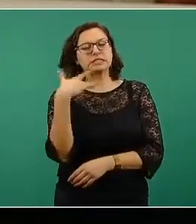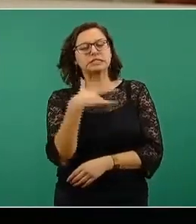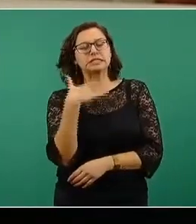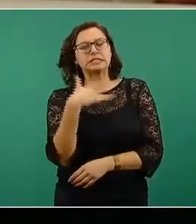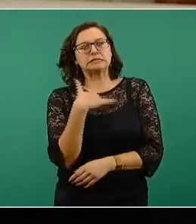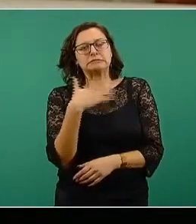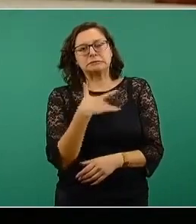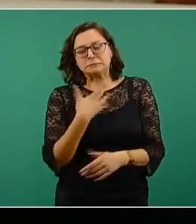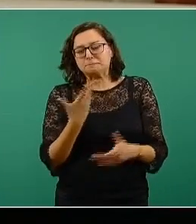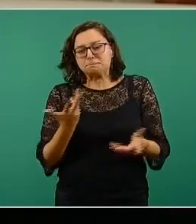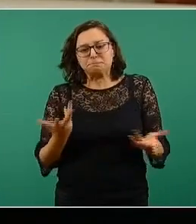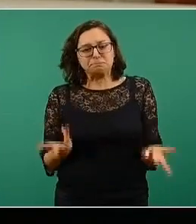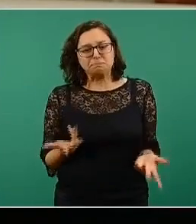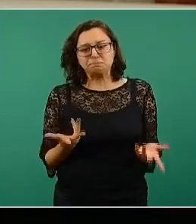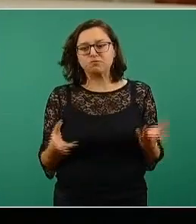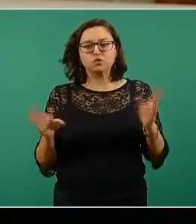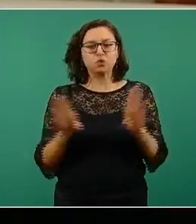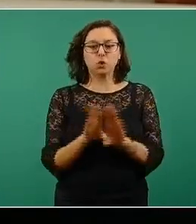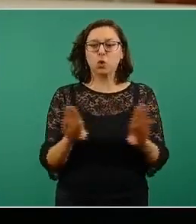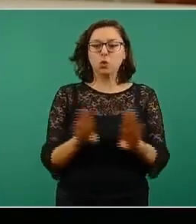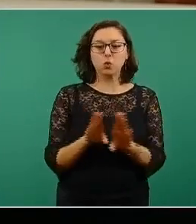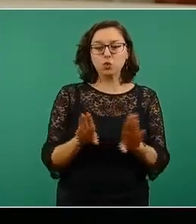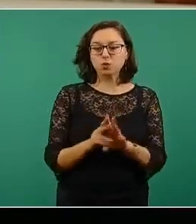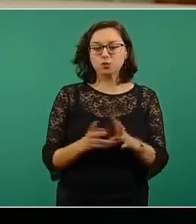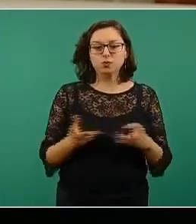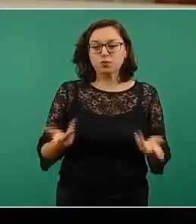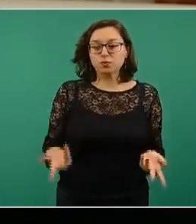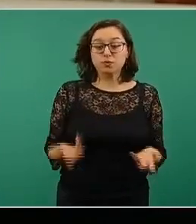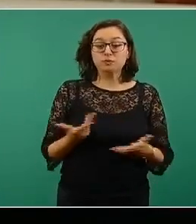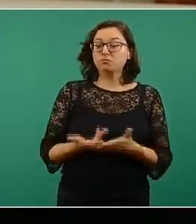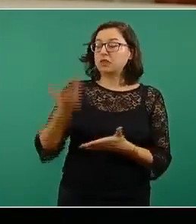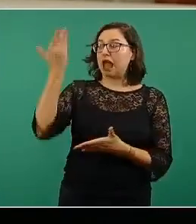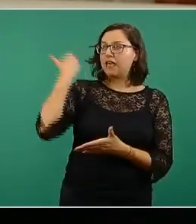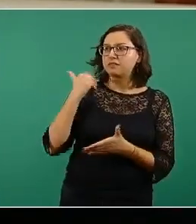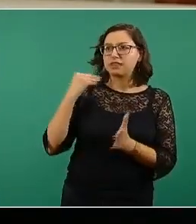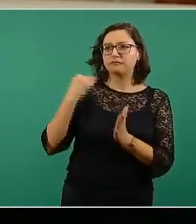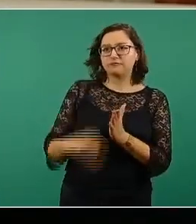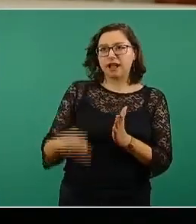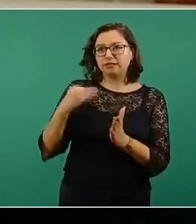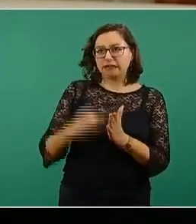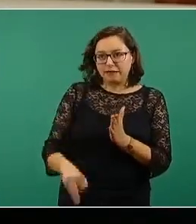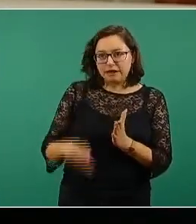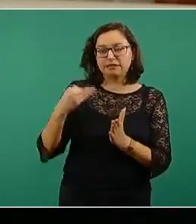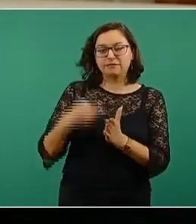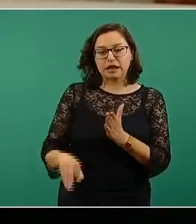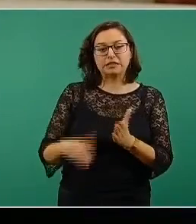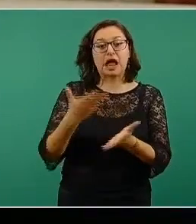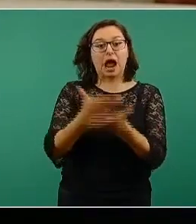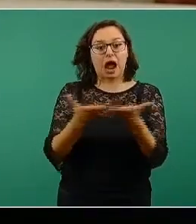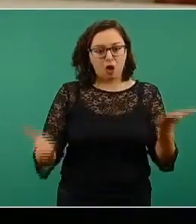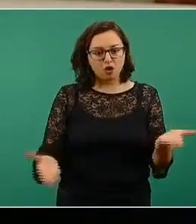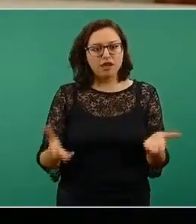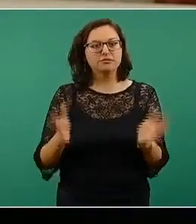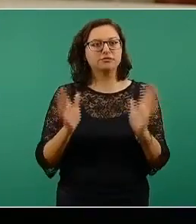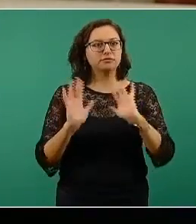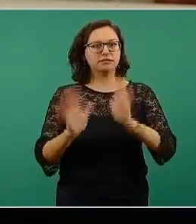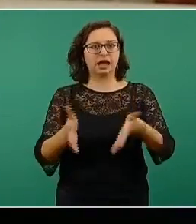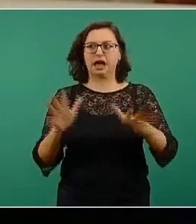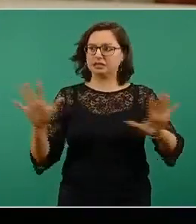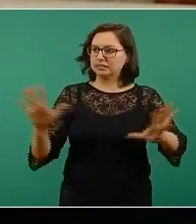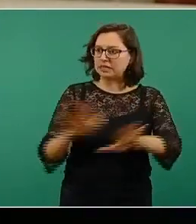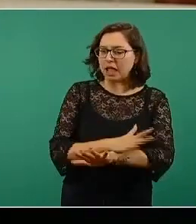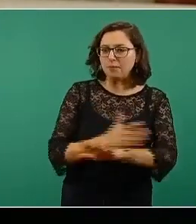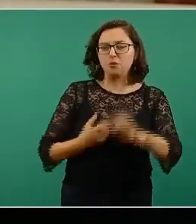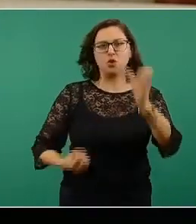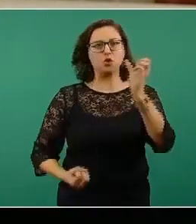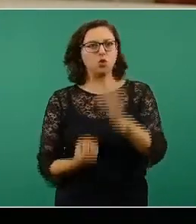¿Qué es lo que había y qué es lo que no, qué es lo que no había y qué es lo que hay hoy? para que la gente sepa realmente